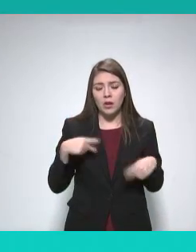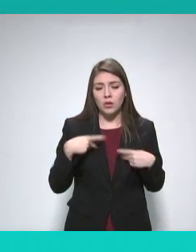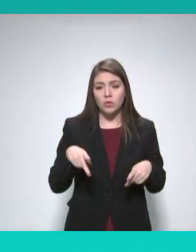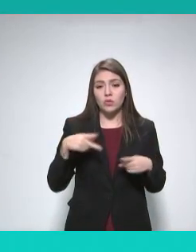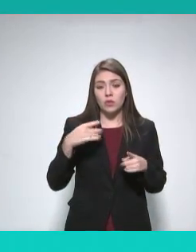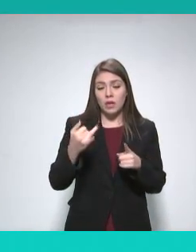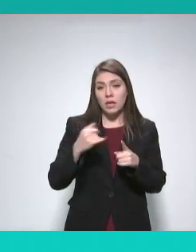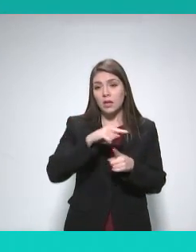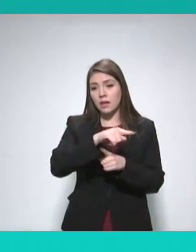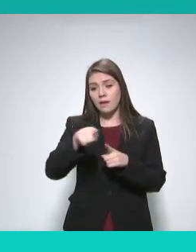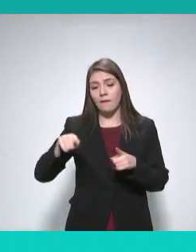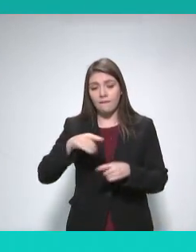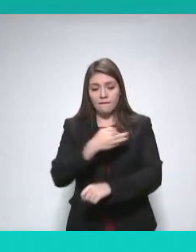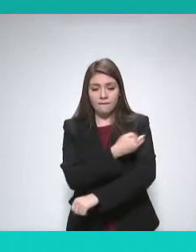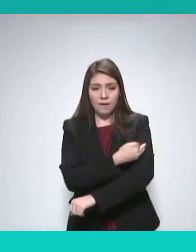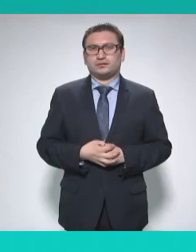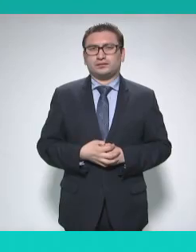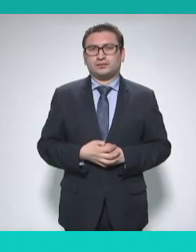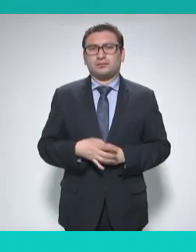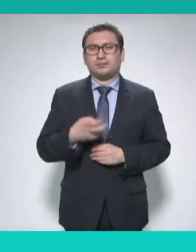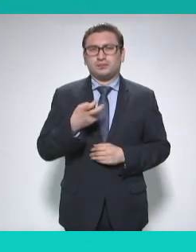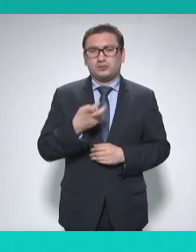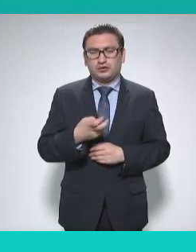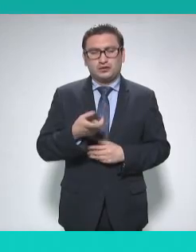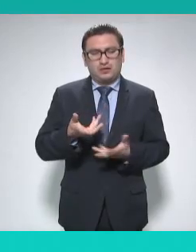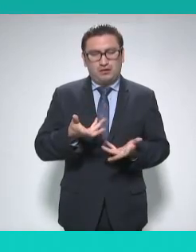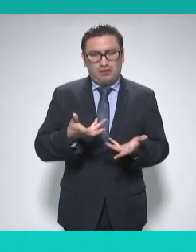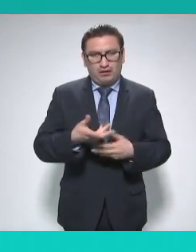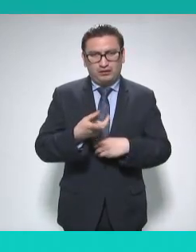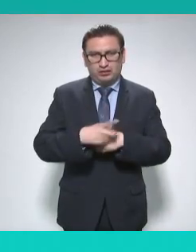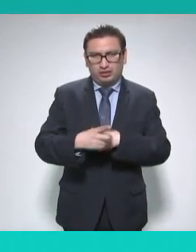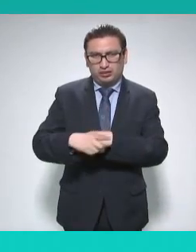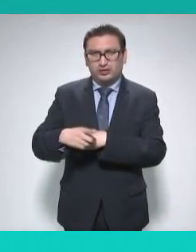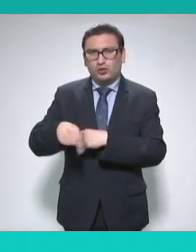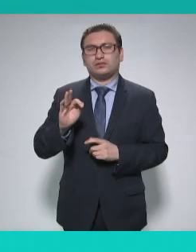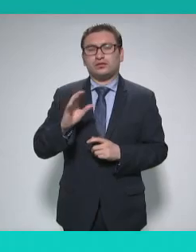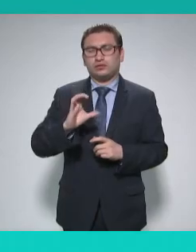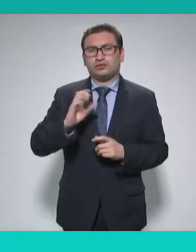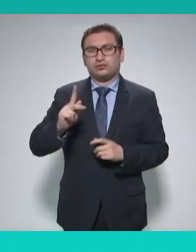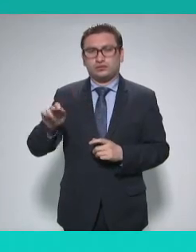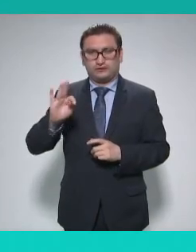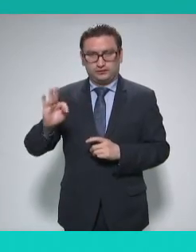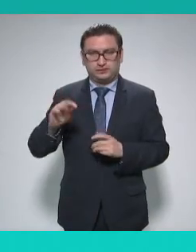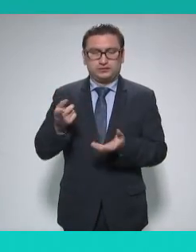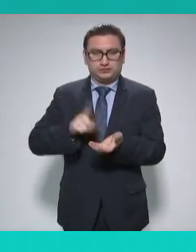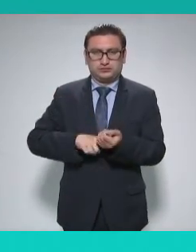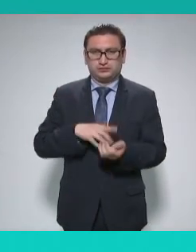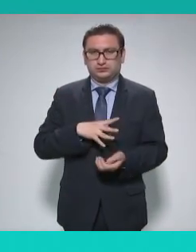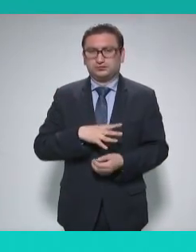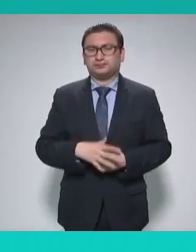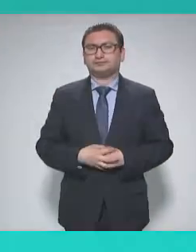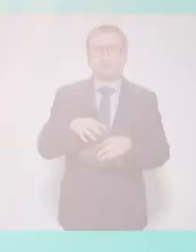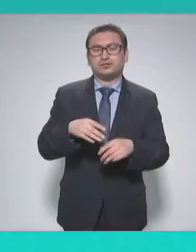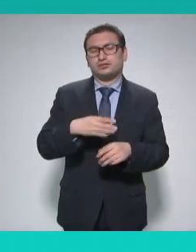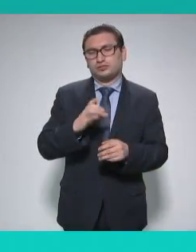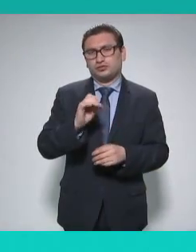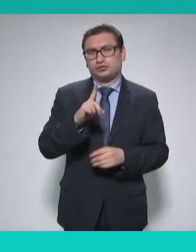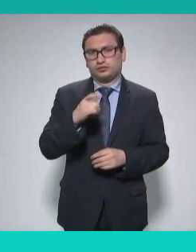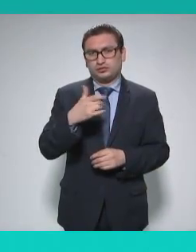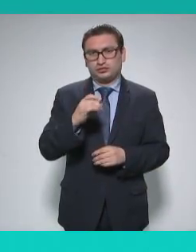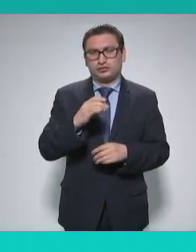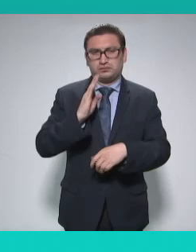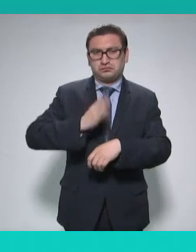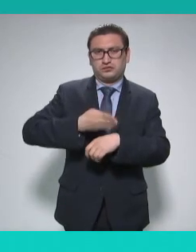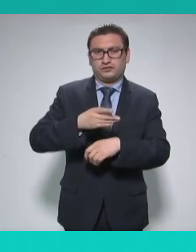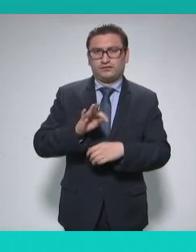de la comisionada maría patricia cursa en villalobos quien destacó que la información es de interés social pues se trata de posibles actos de corrupción sobre este